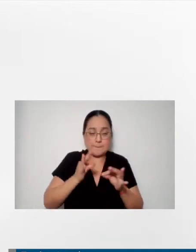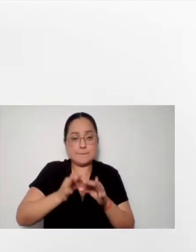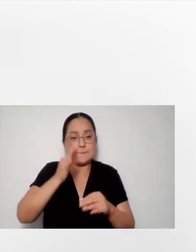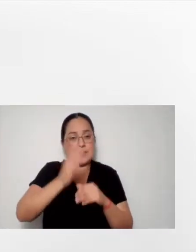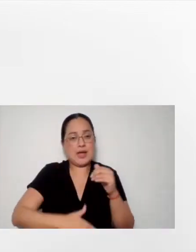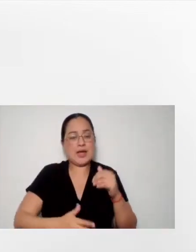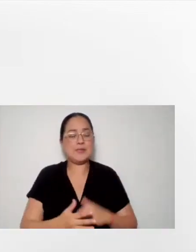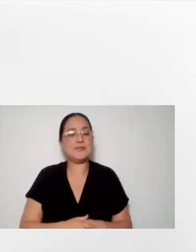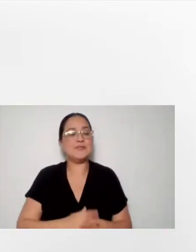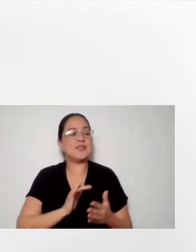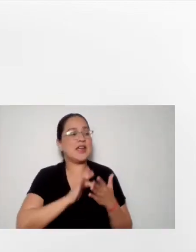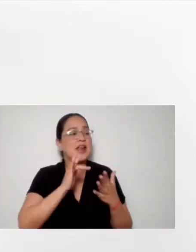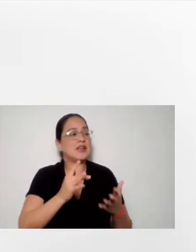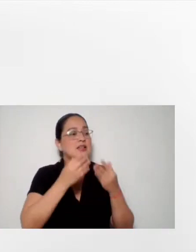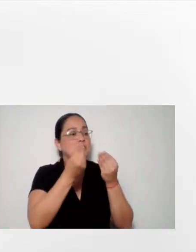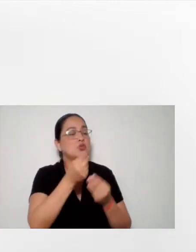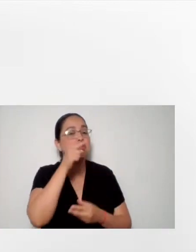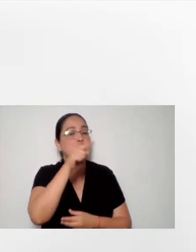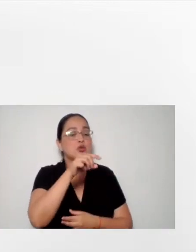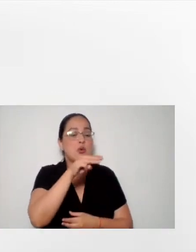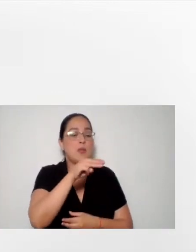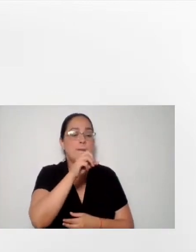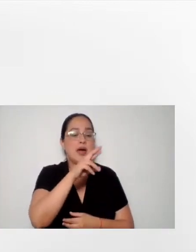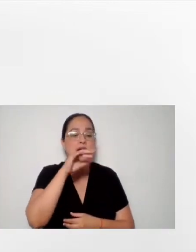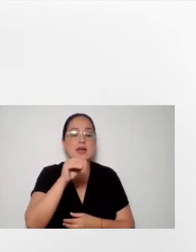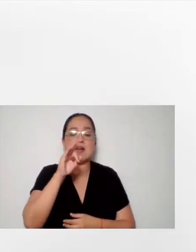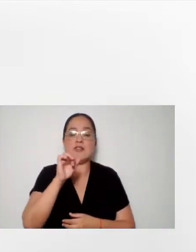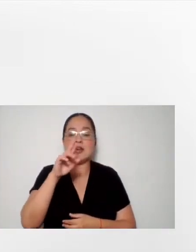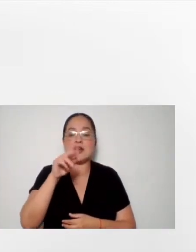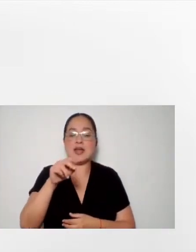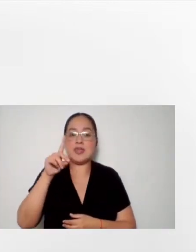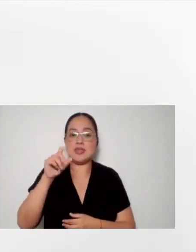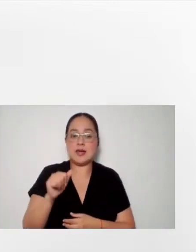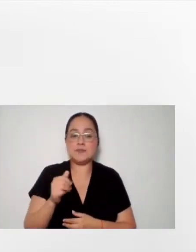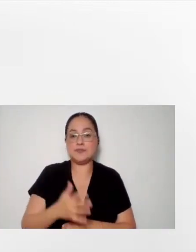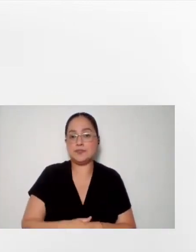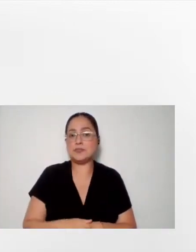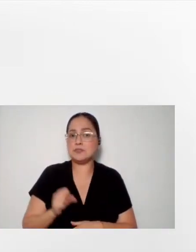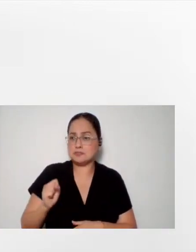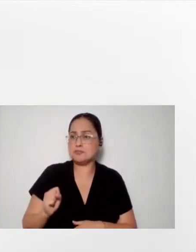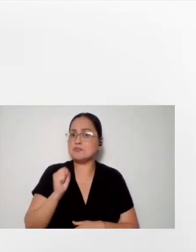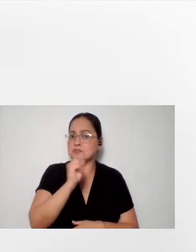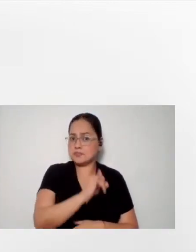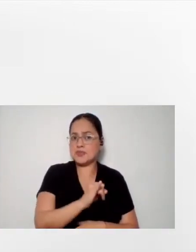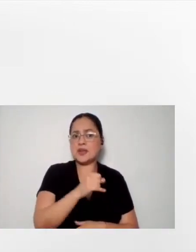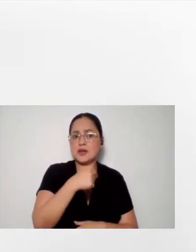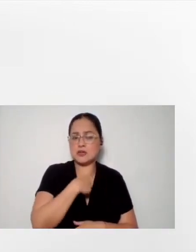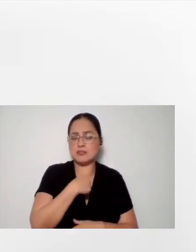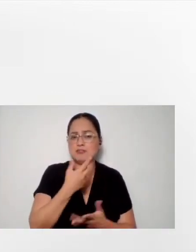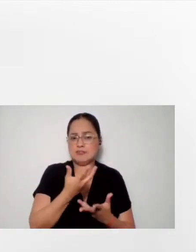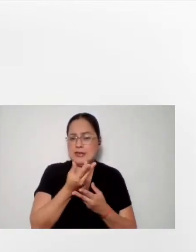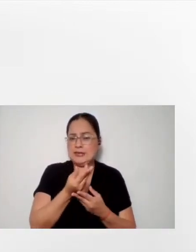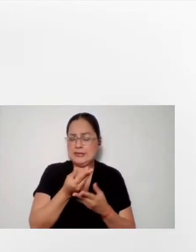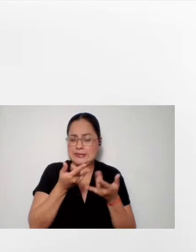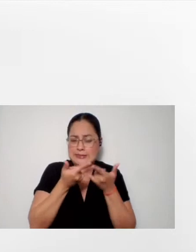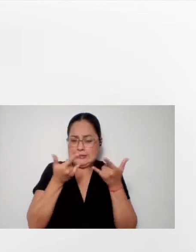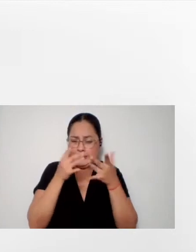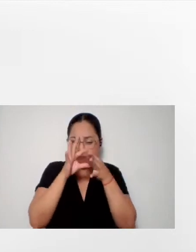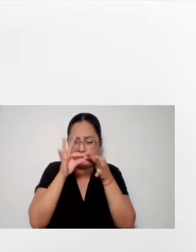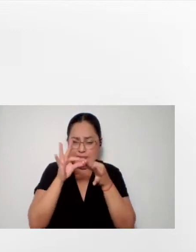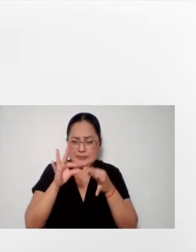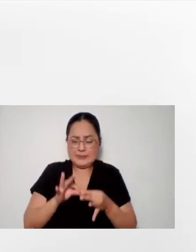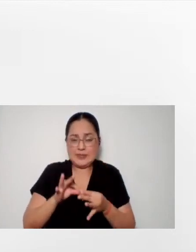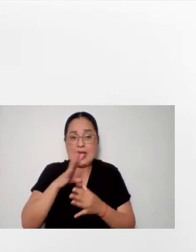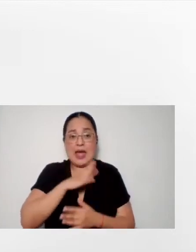Muchas gracias, María Fernanda. Sí, la verdad diste como un panorama bastante grande. Como dije, son